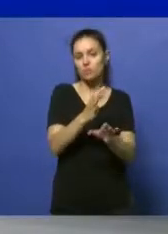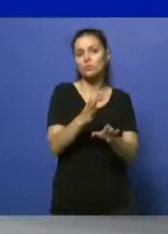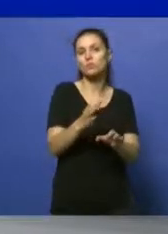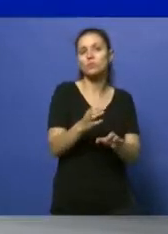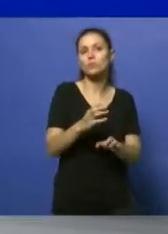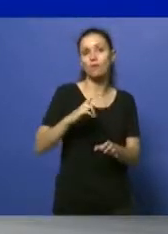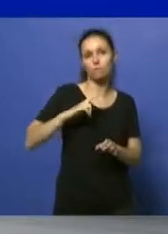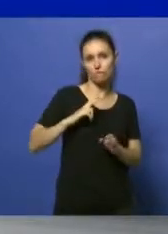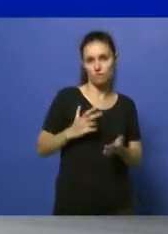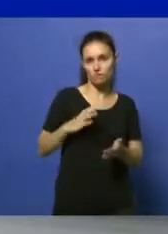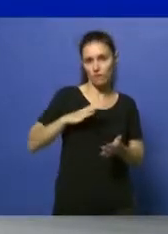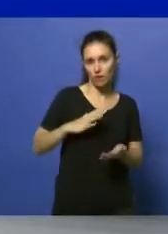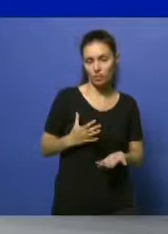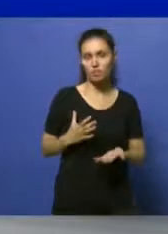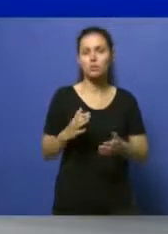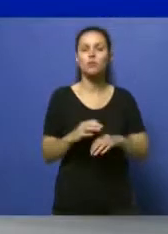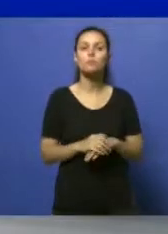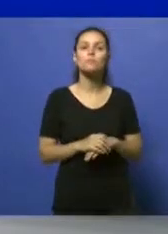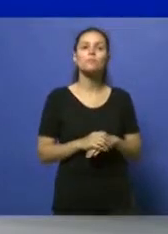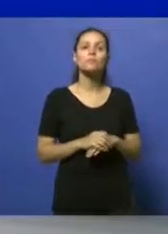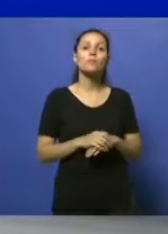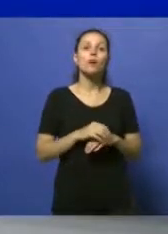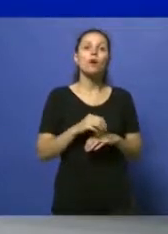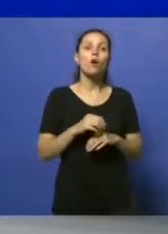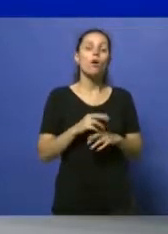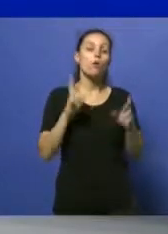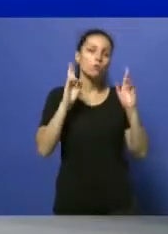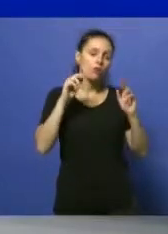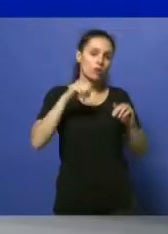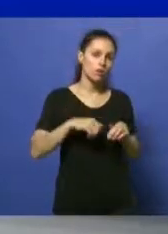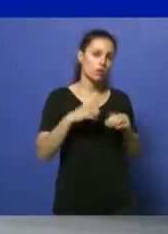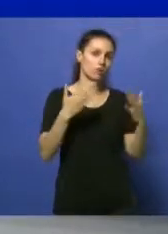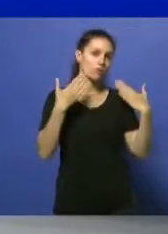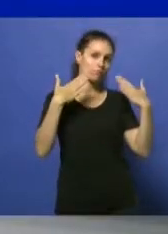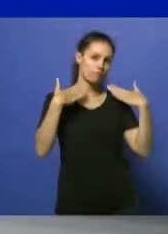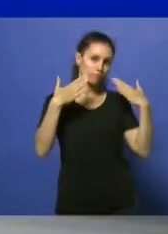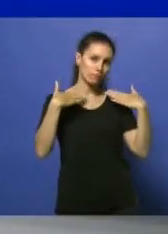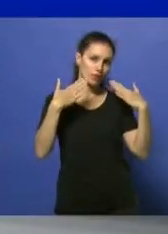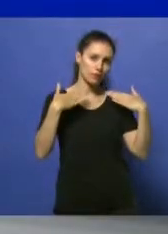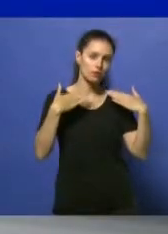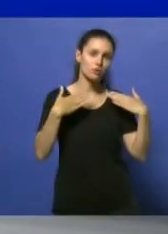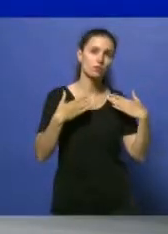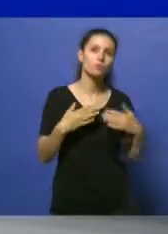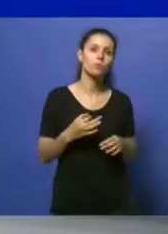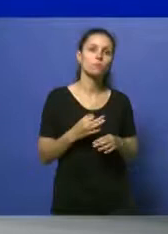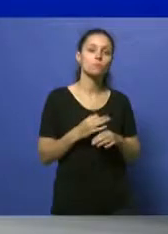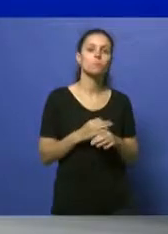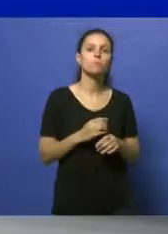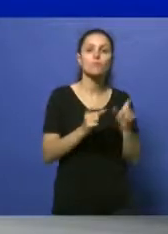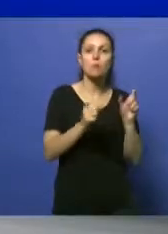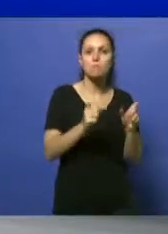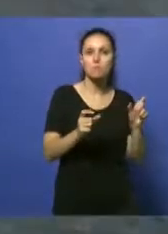aunque sea temporalmente, para cubrir las licencias del personal, porque hay muchas áreas que se van a ver muy resentidas con la